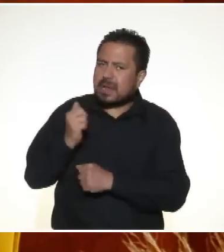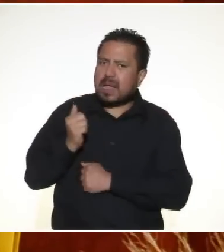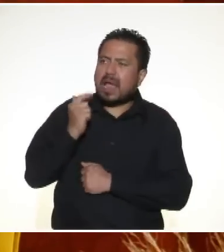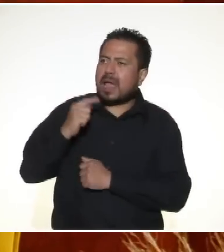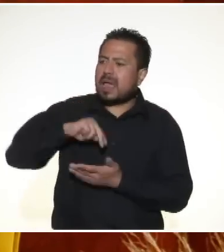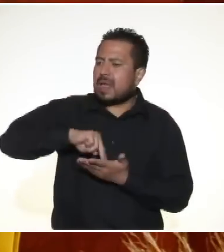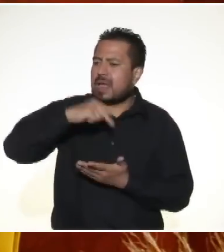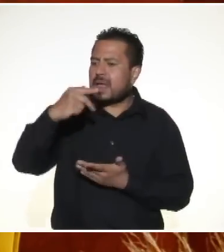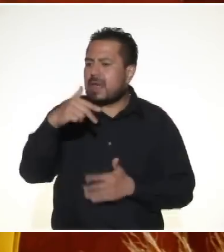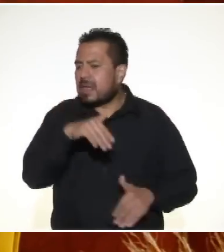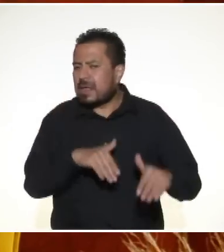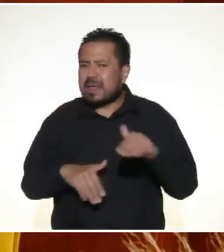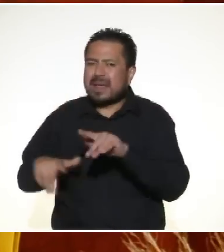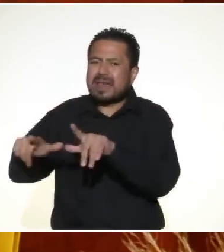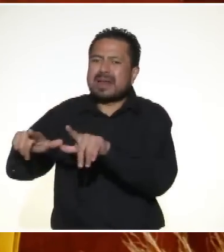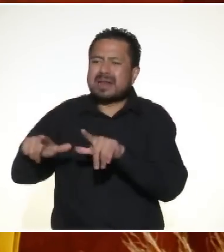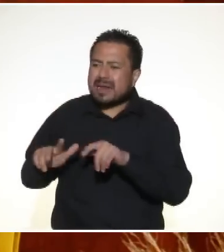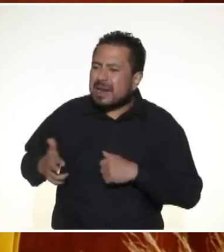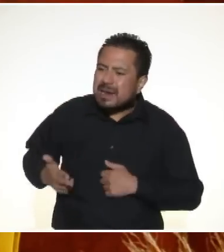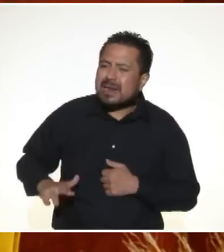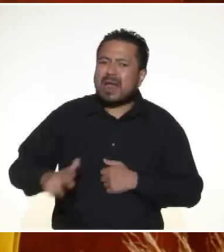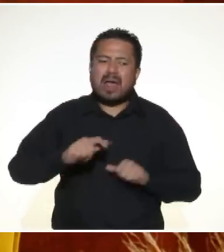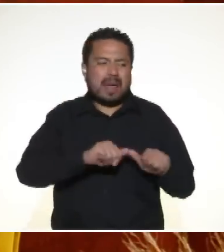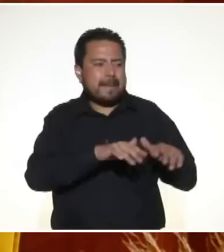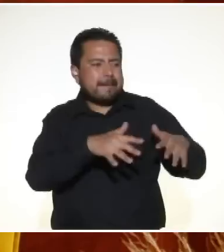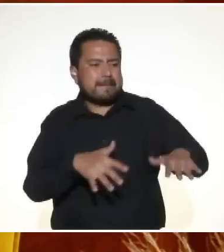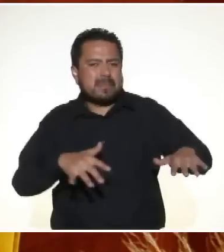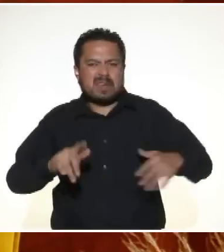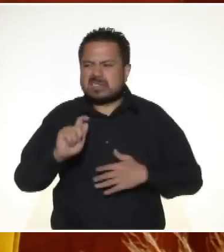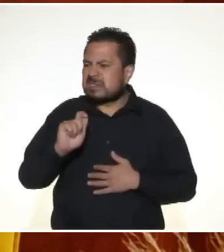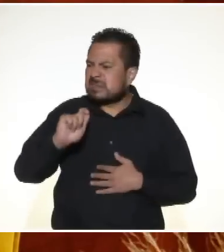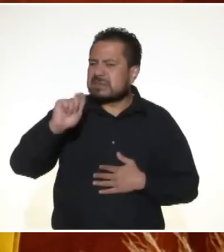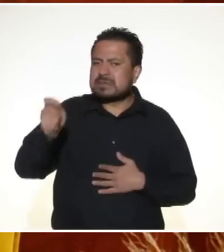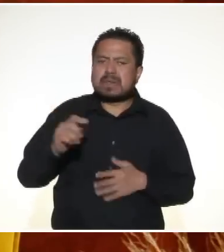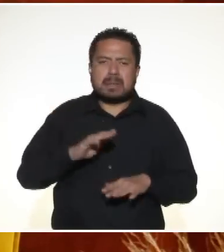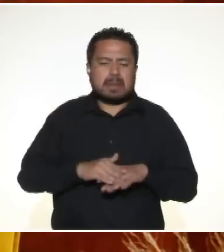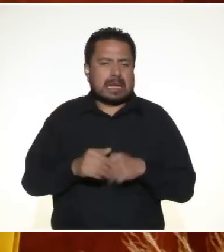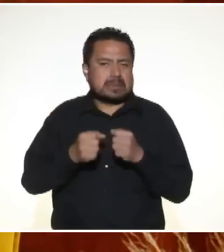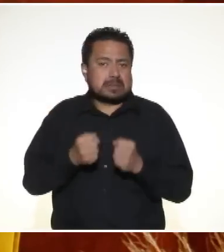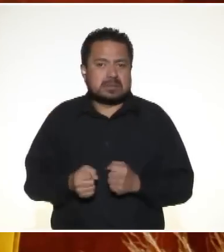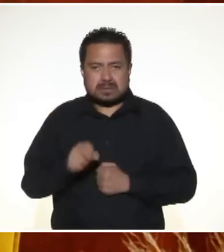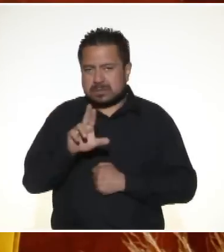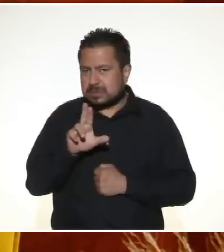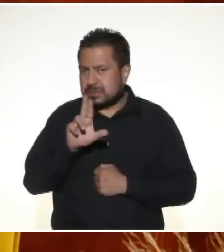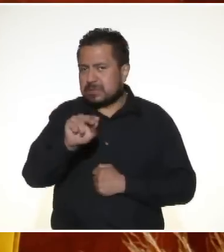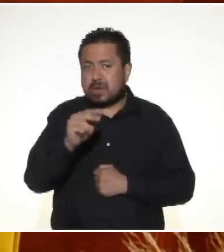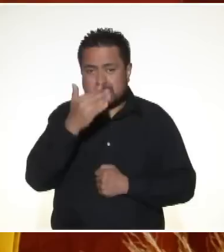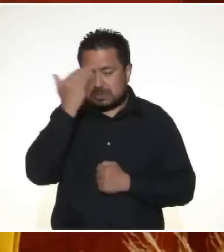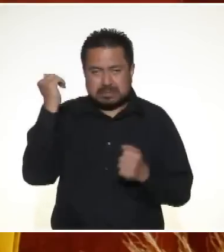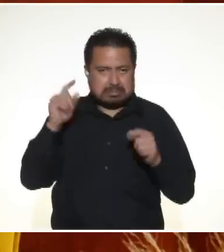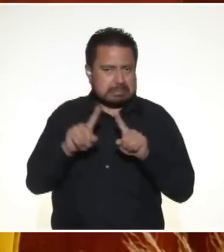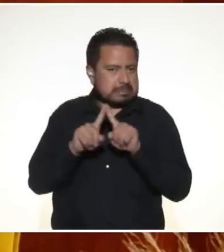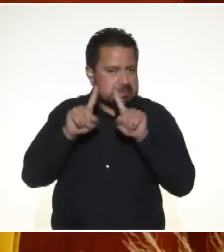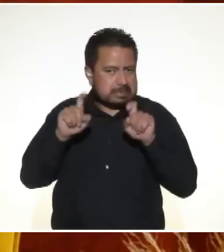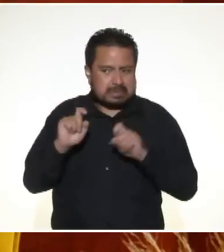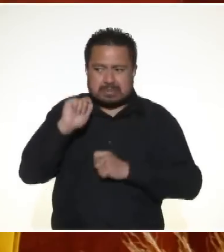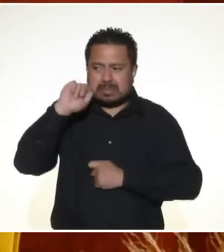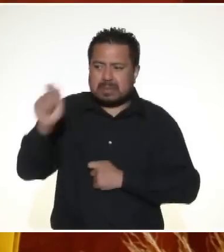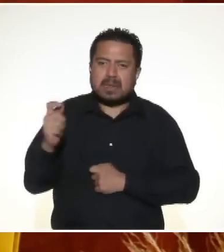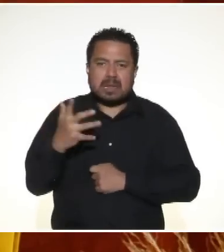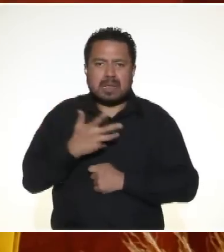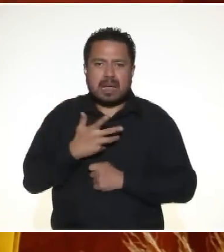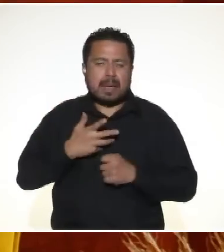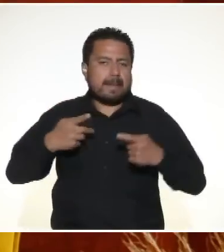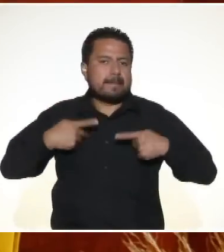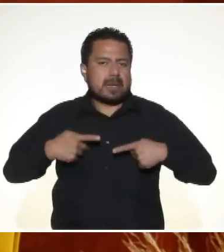nadando en una presa, en un río o en un mar, quiere decir que es seguro. No sabemos la capacidad que tiene